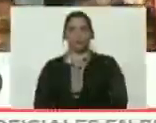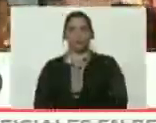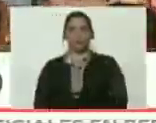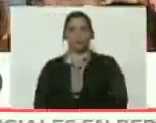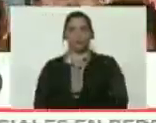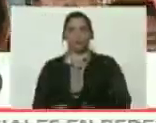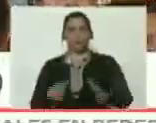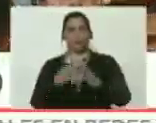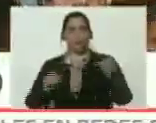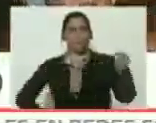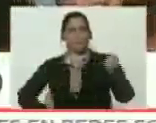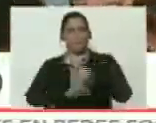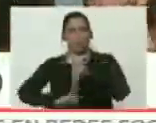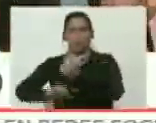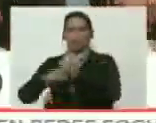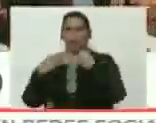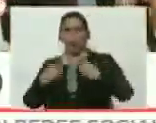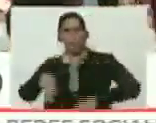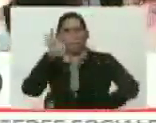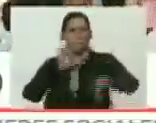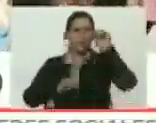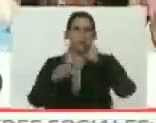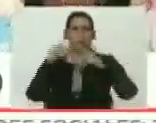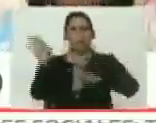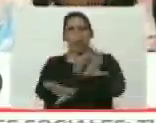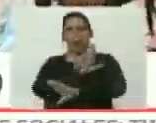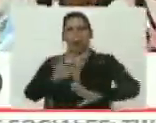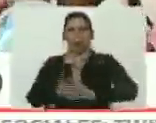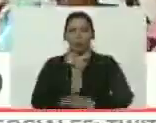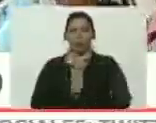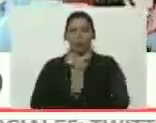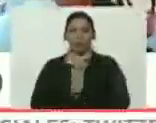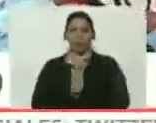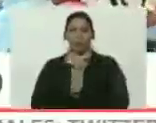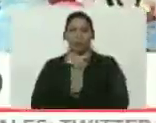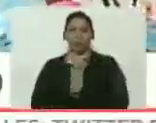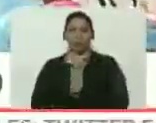todo este impulso, cómo se aprenden, ¿vale? Todos estos cantos.